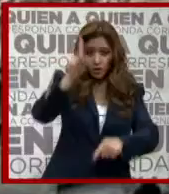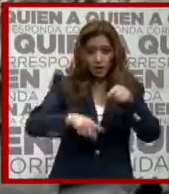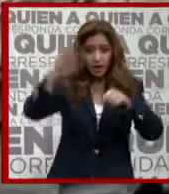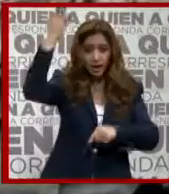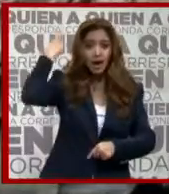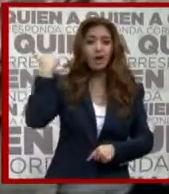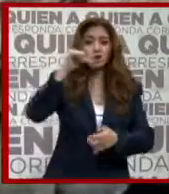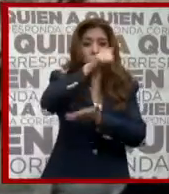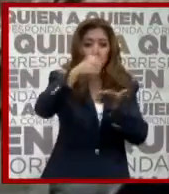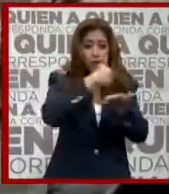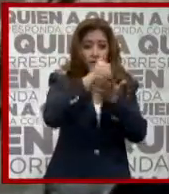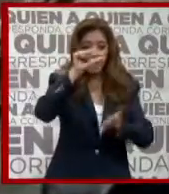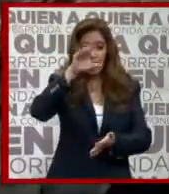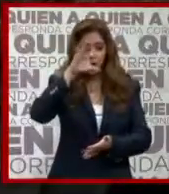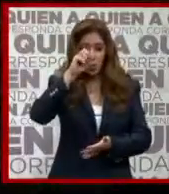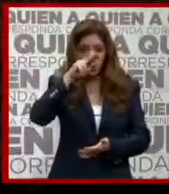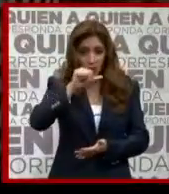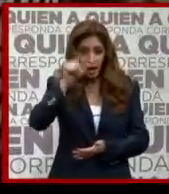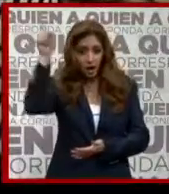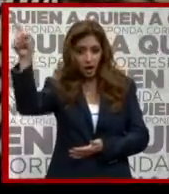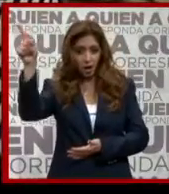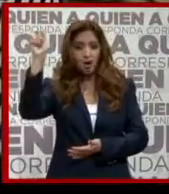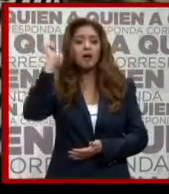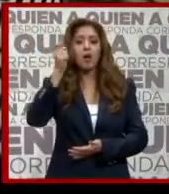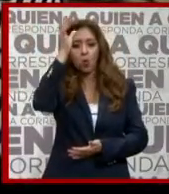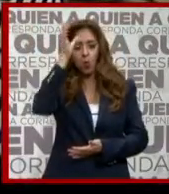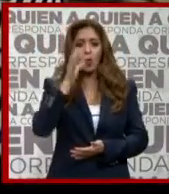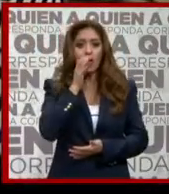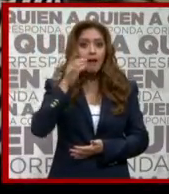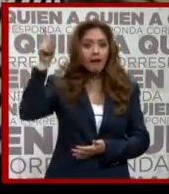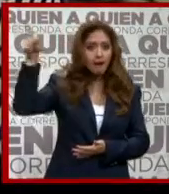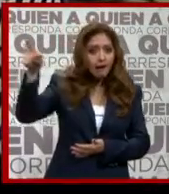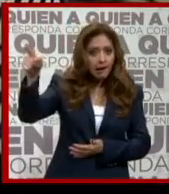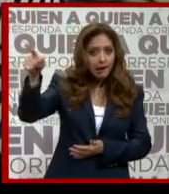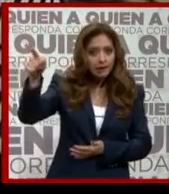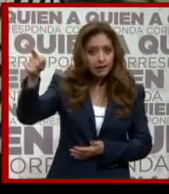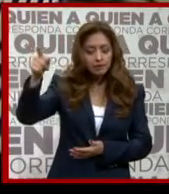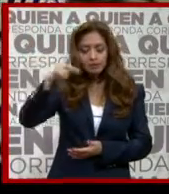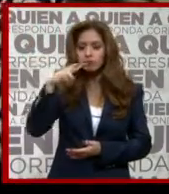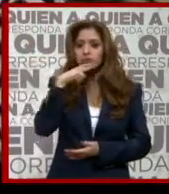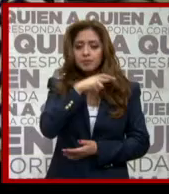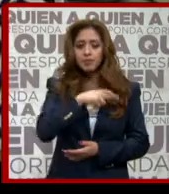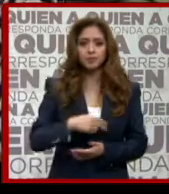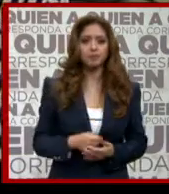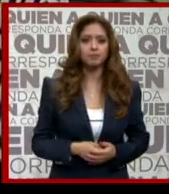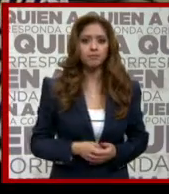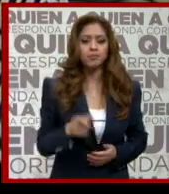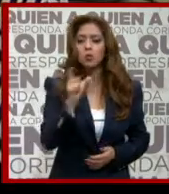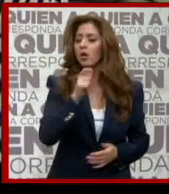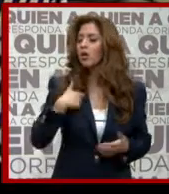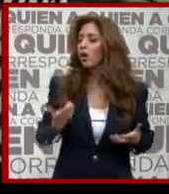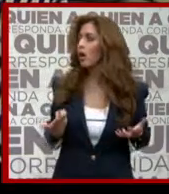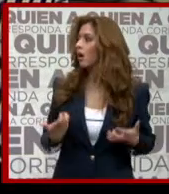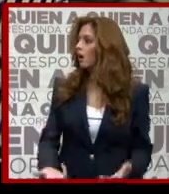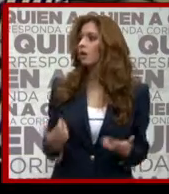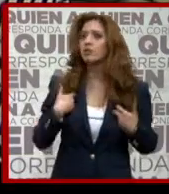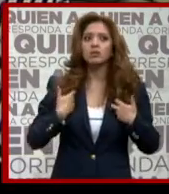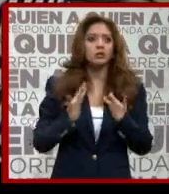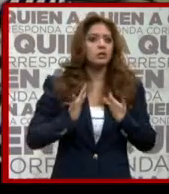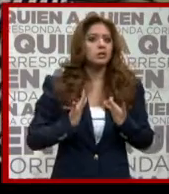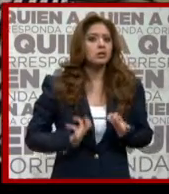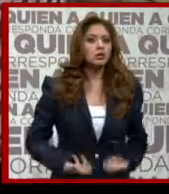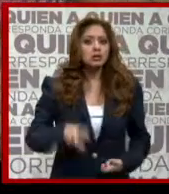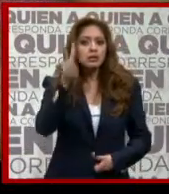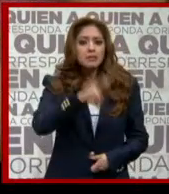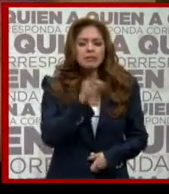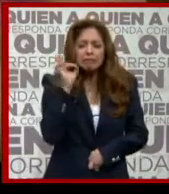Acuña, Coahuila, el pasado mes de mayo. Estaban todos en las calles, todos desconcertados, porque, pues, no sé, dicen que fue en cuestión